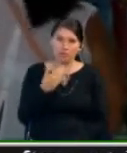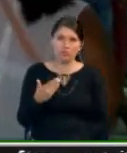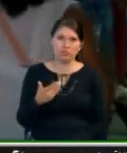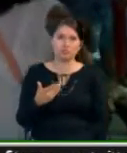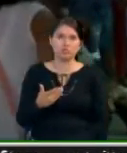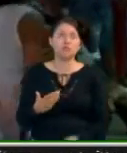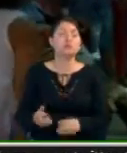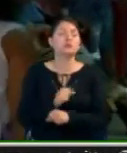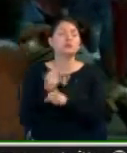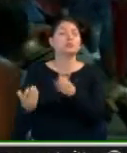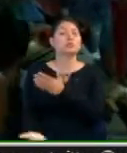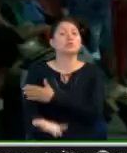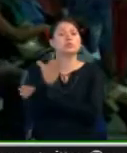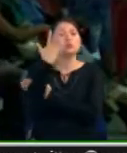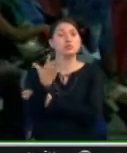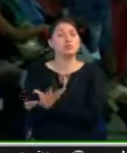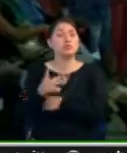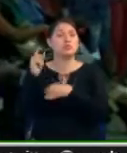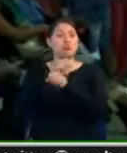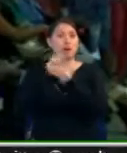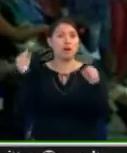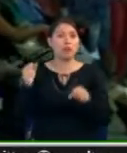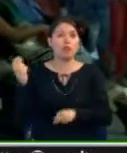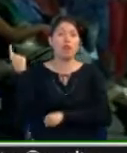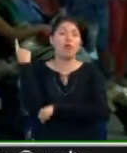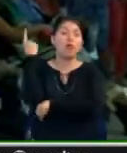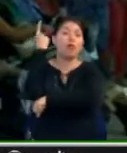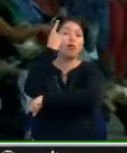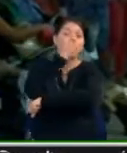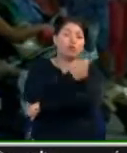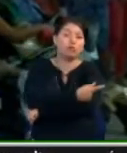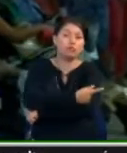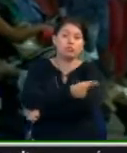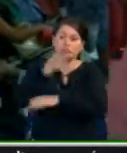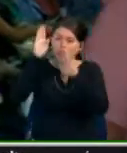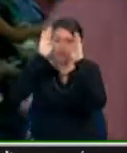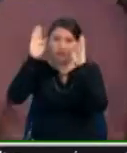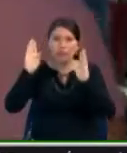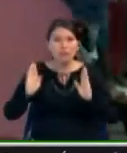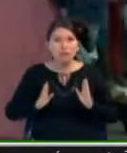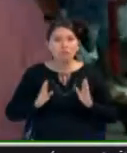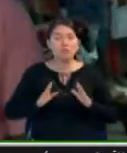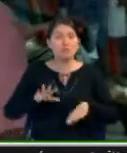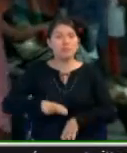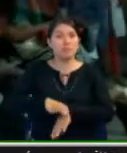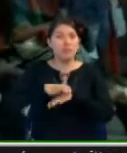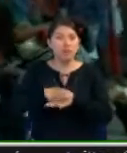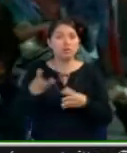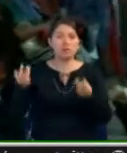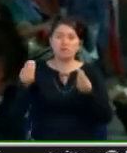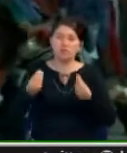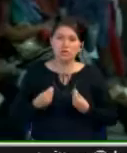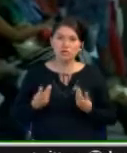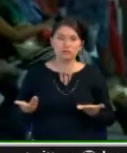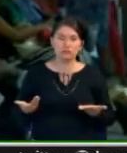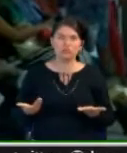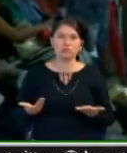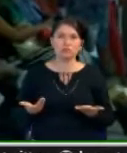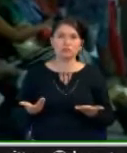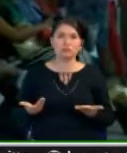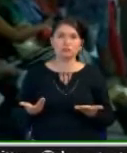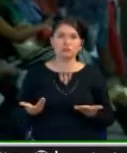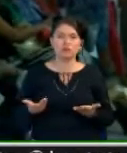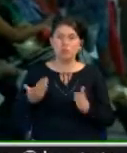madrugan a las 5 de la mañana, 6 de la mañana y duran todo el día para que les hagan una atención médica o le den